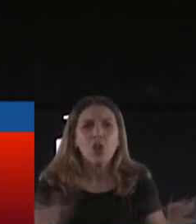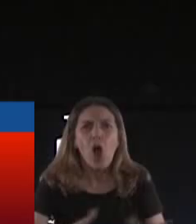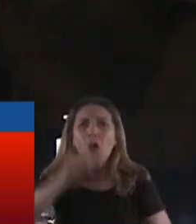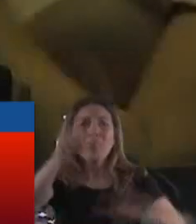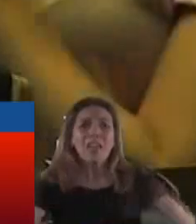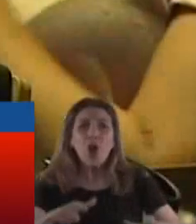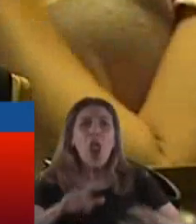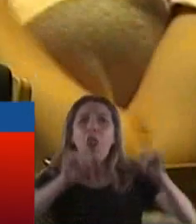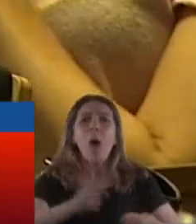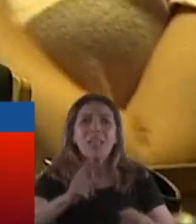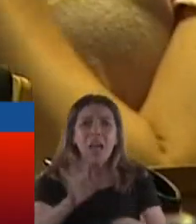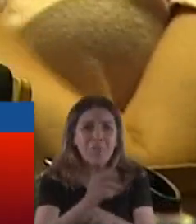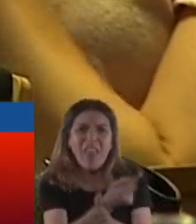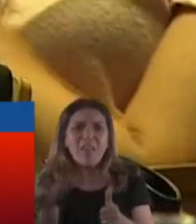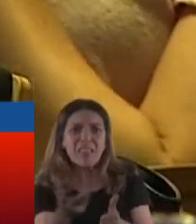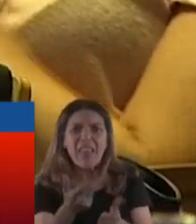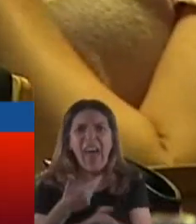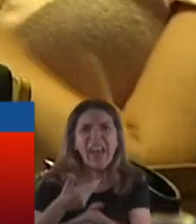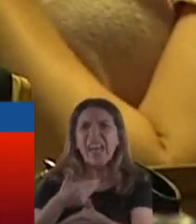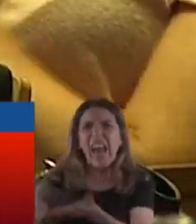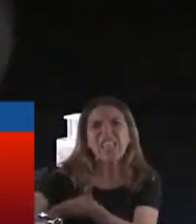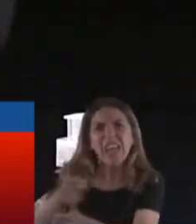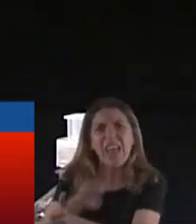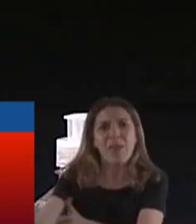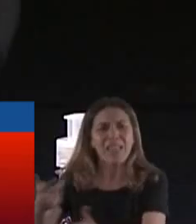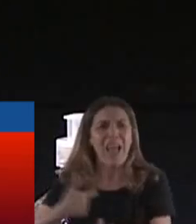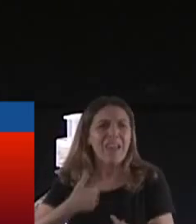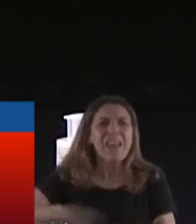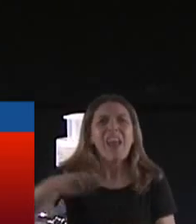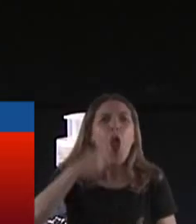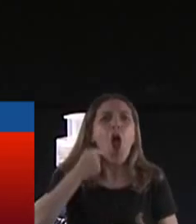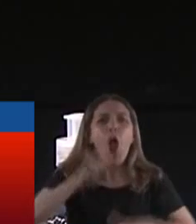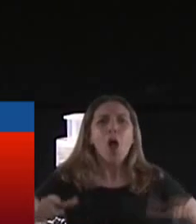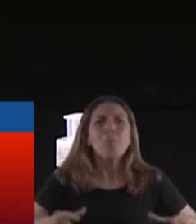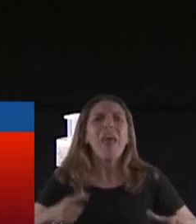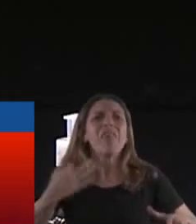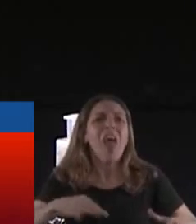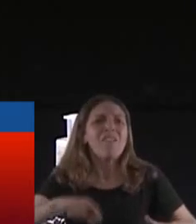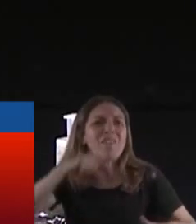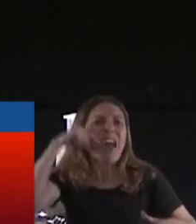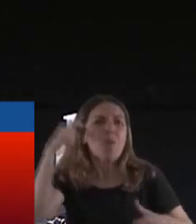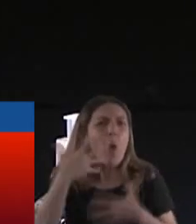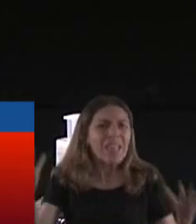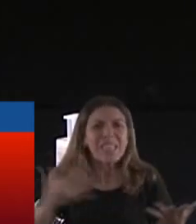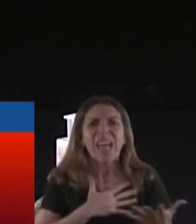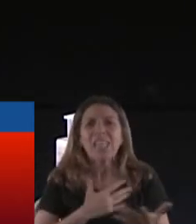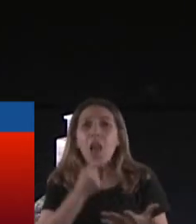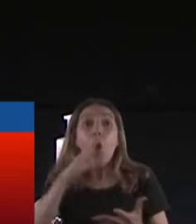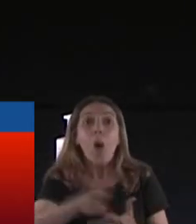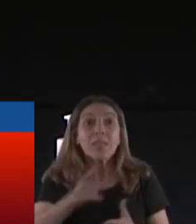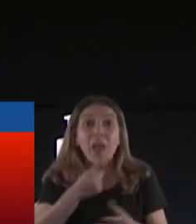diversidad! Y debería darnos vergüenza a los hombres vivir en una sociedad que no acepta la